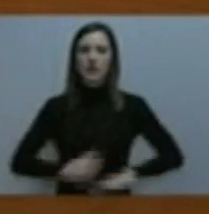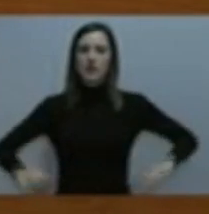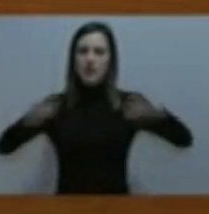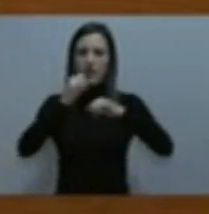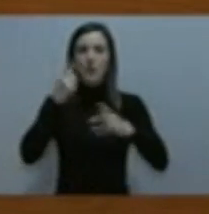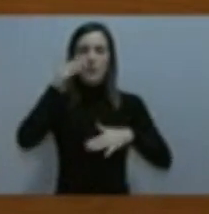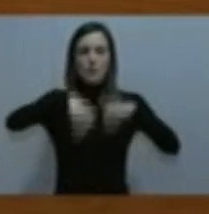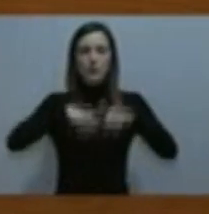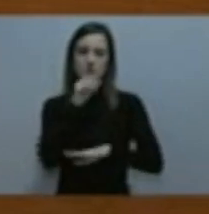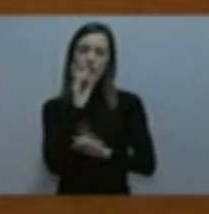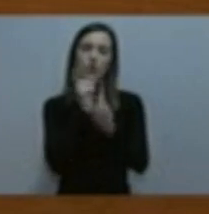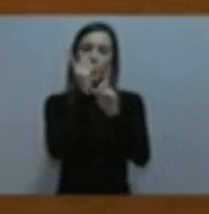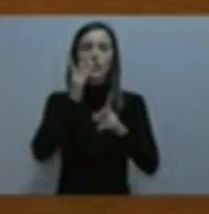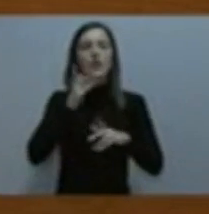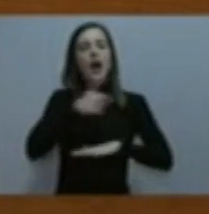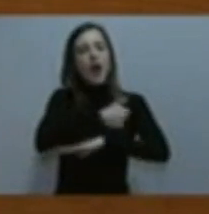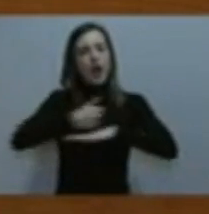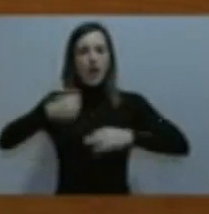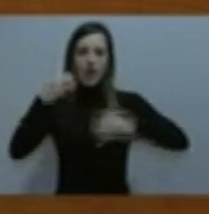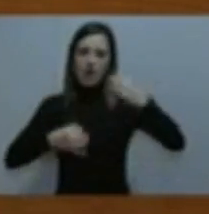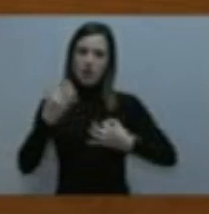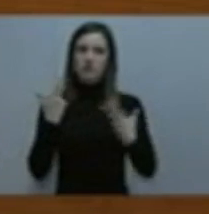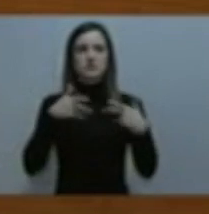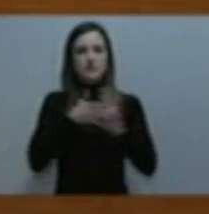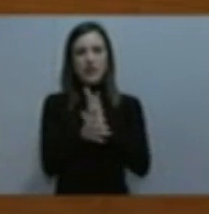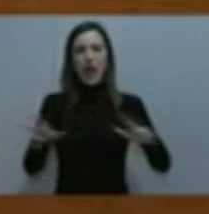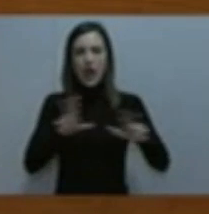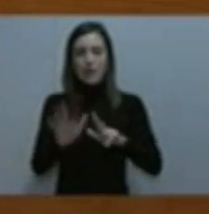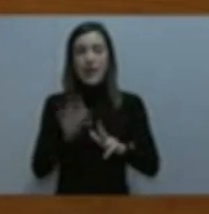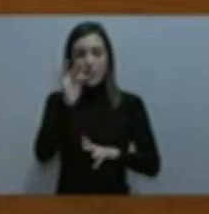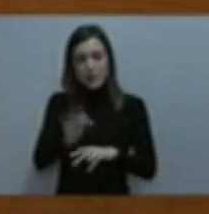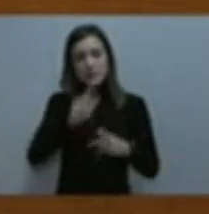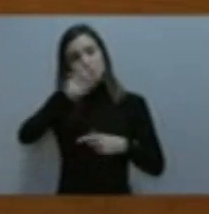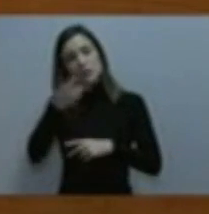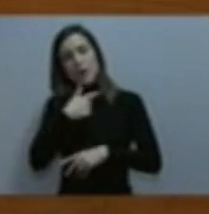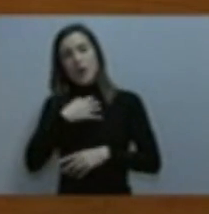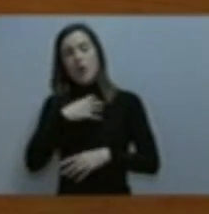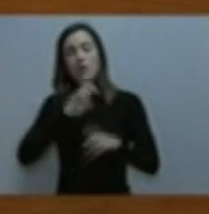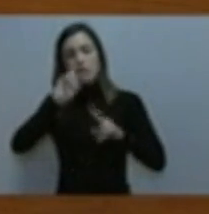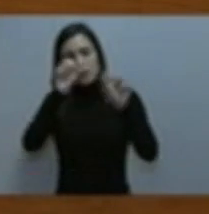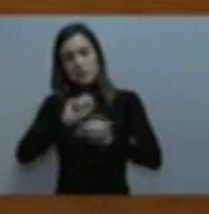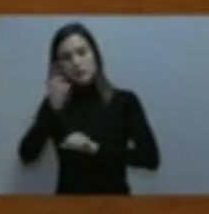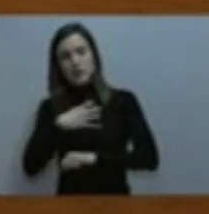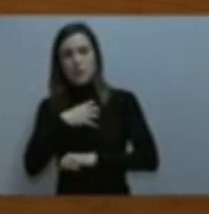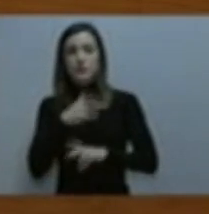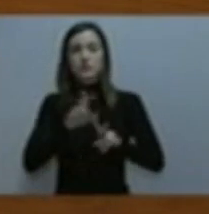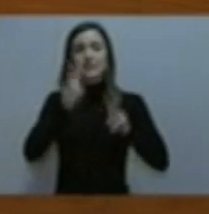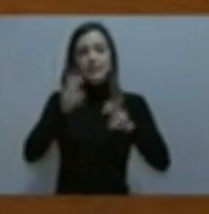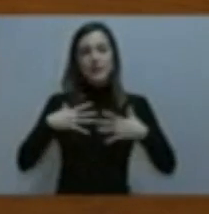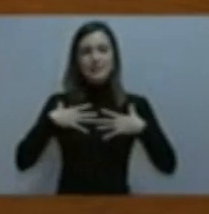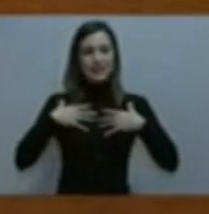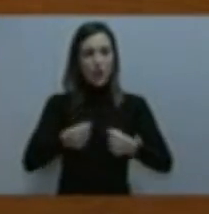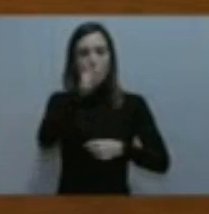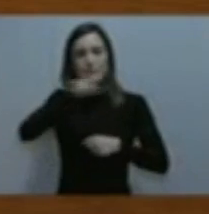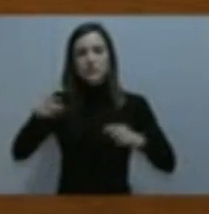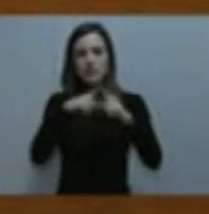Judicial. Como no puede ser de otra manera, la seguridad y salud de la población adyacente debe ser prioritaria. Y el agujero de